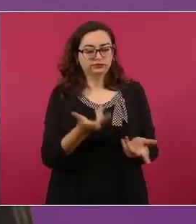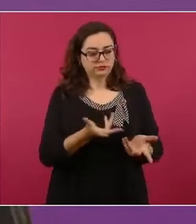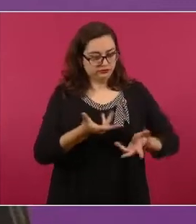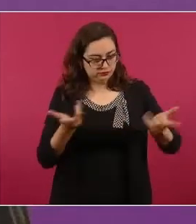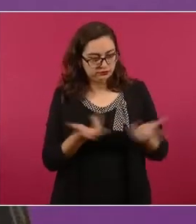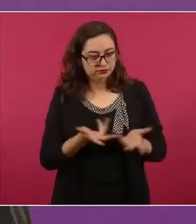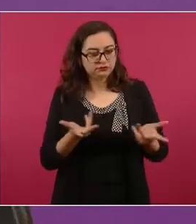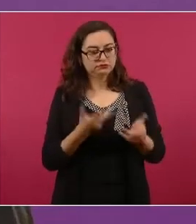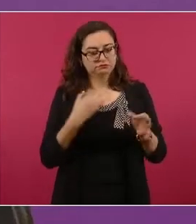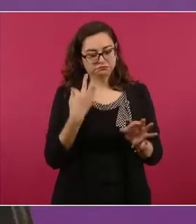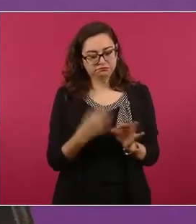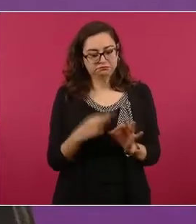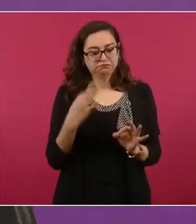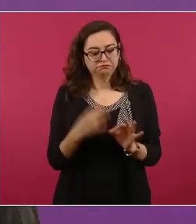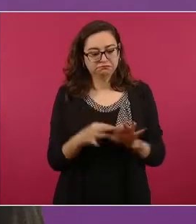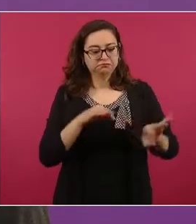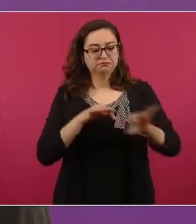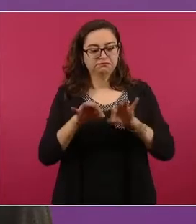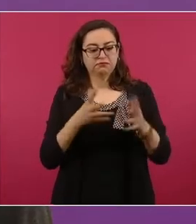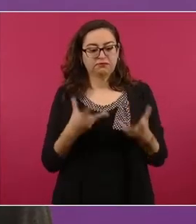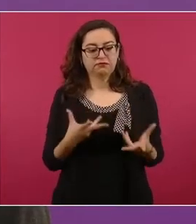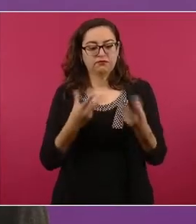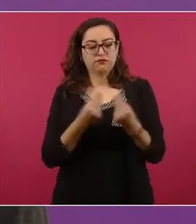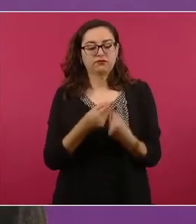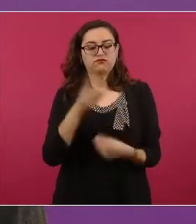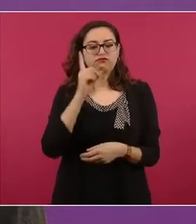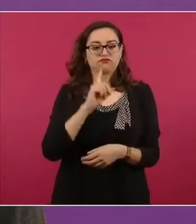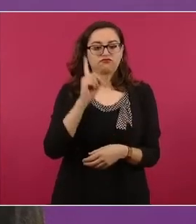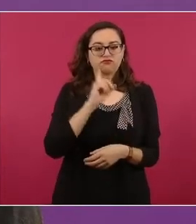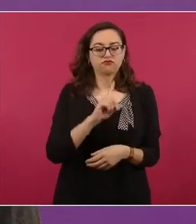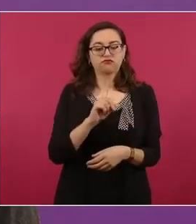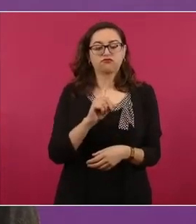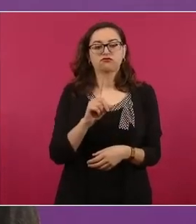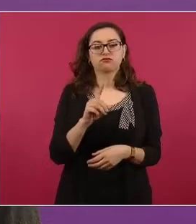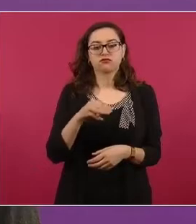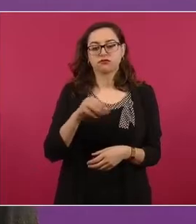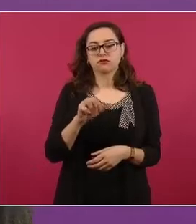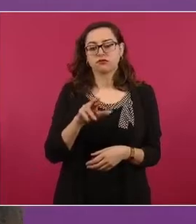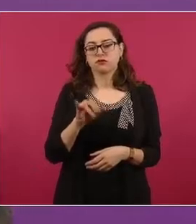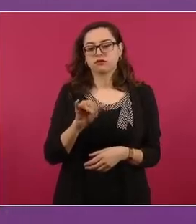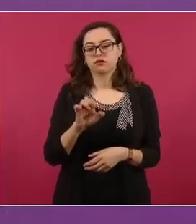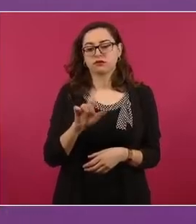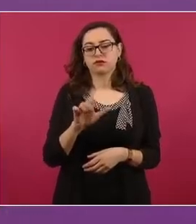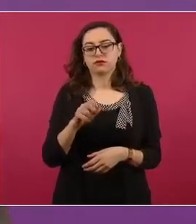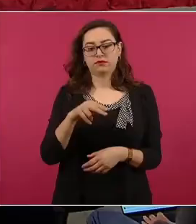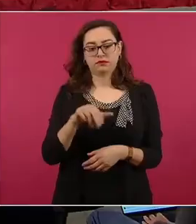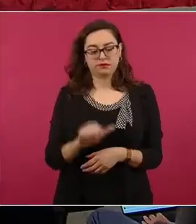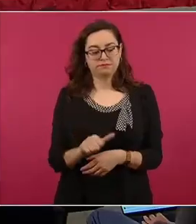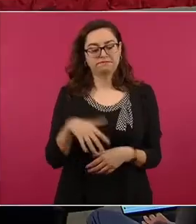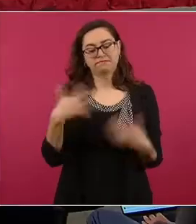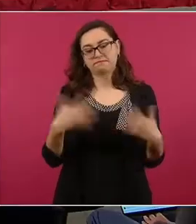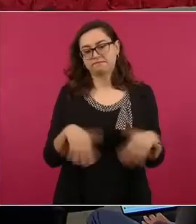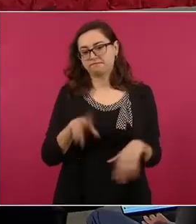trabajar conjuntamente con la doctora Marilena Álvarez Builla y con su magnífico equipo en CONACYT.